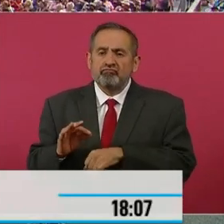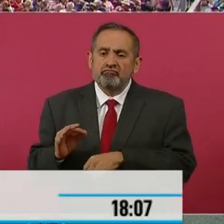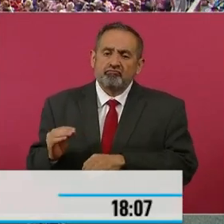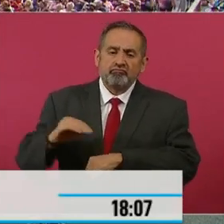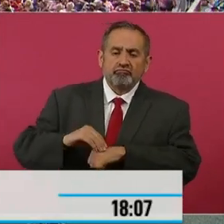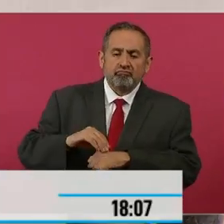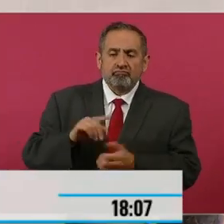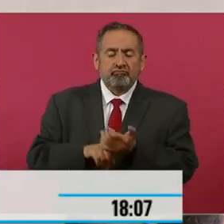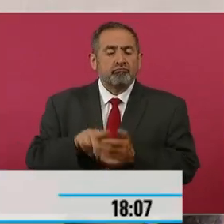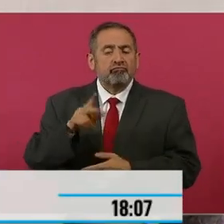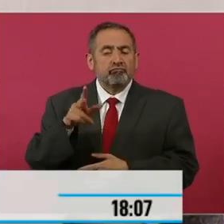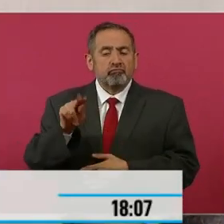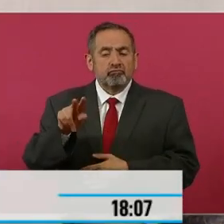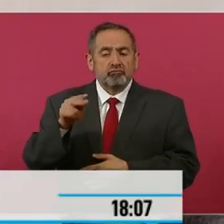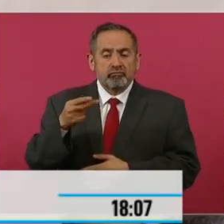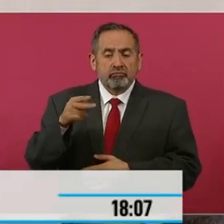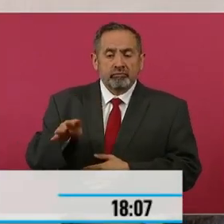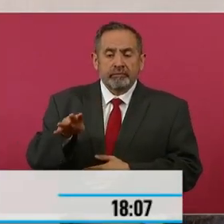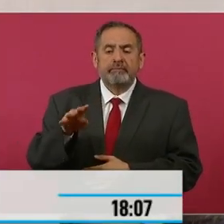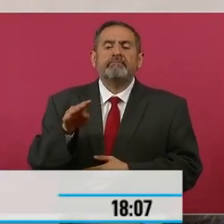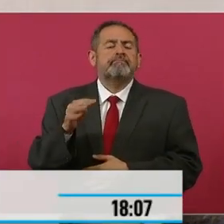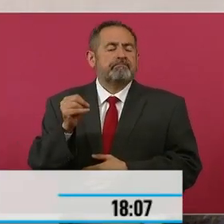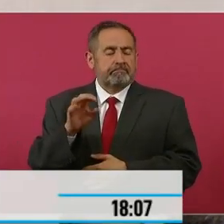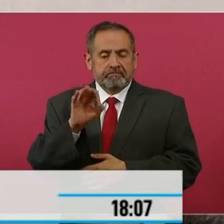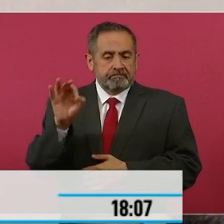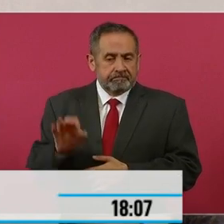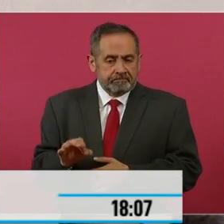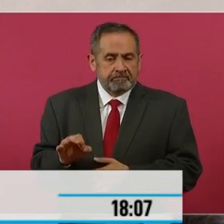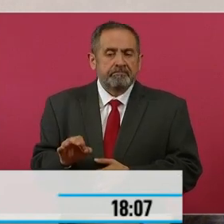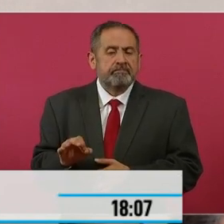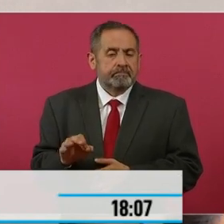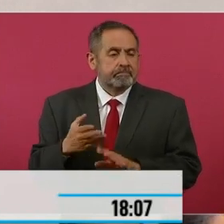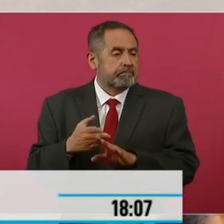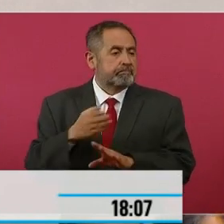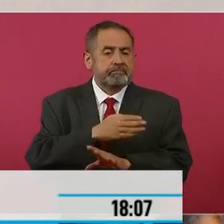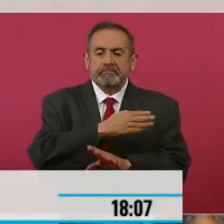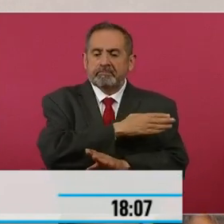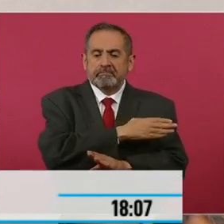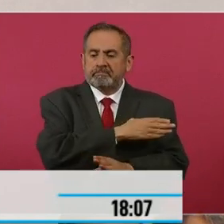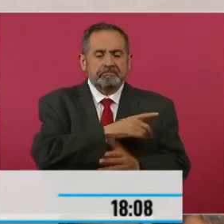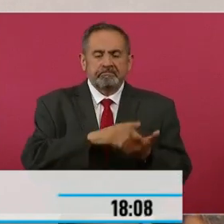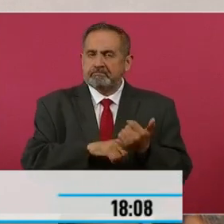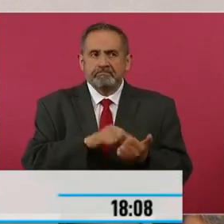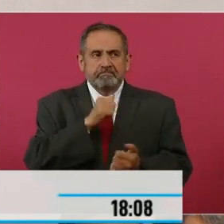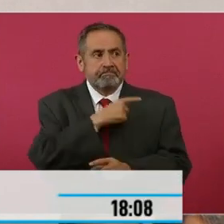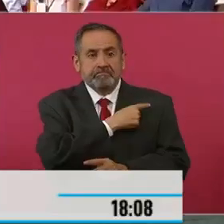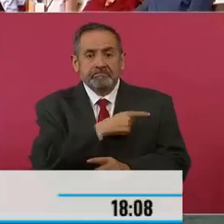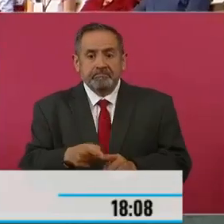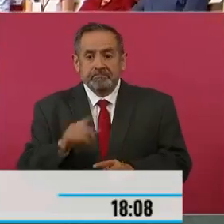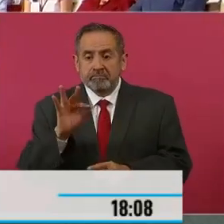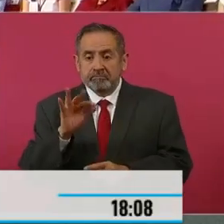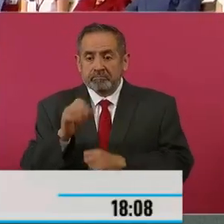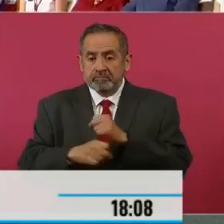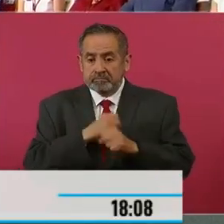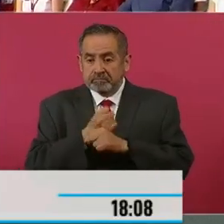del 89%, algo que no se veía en los últimos 40 años.